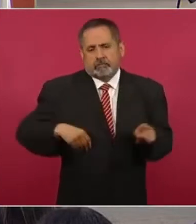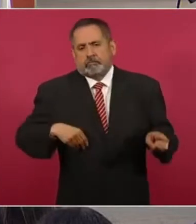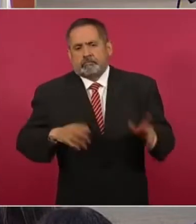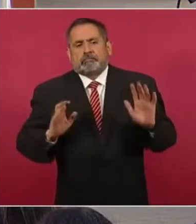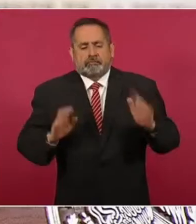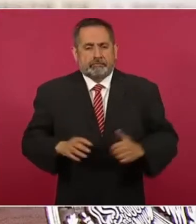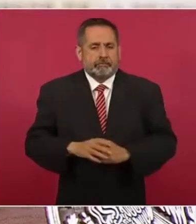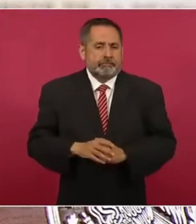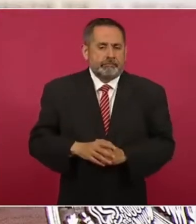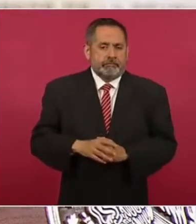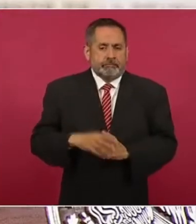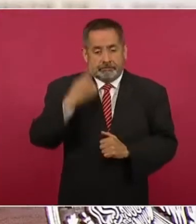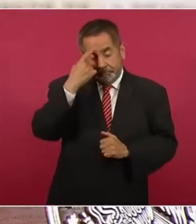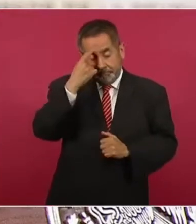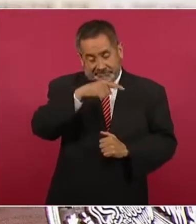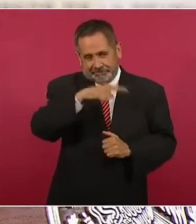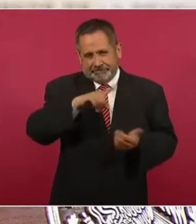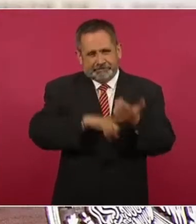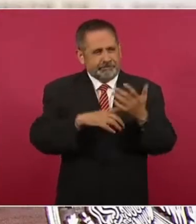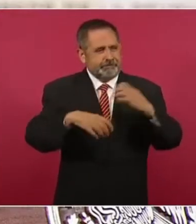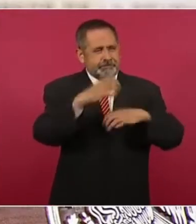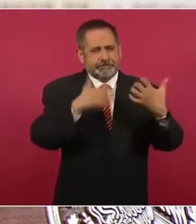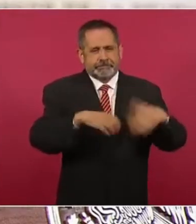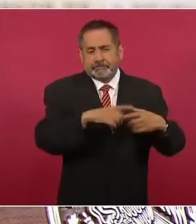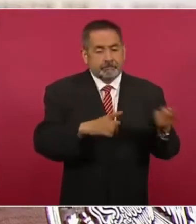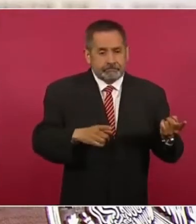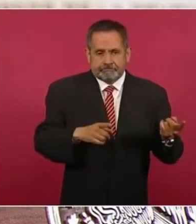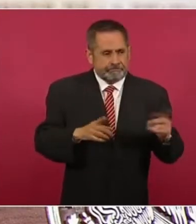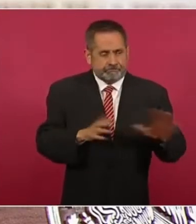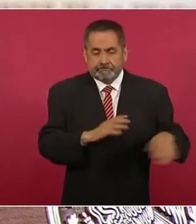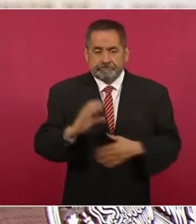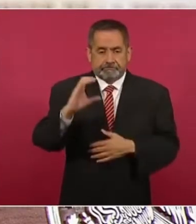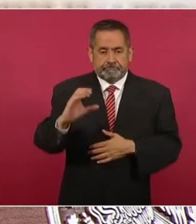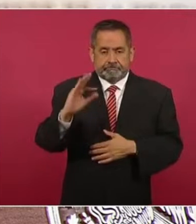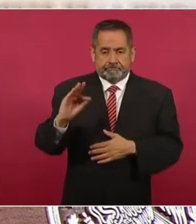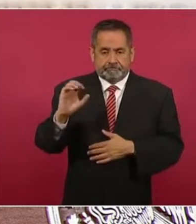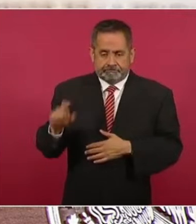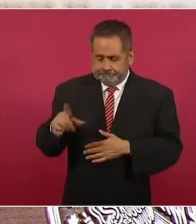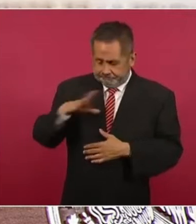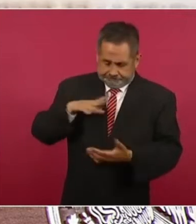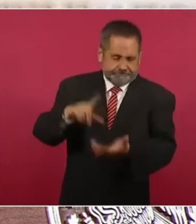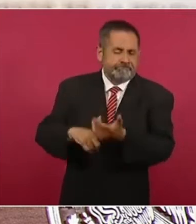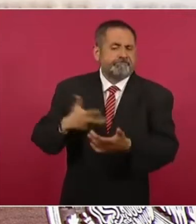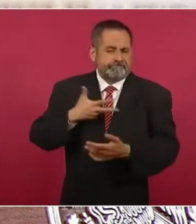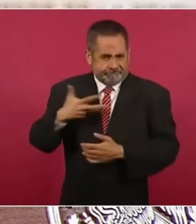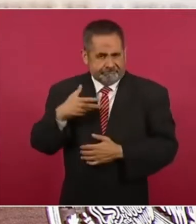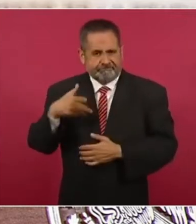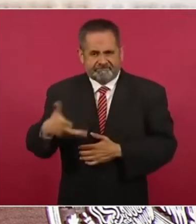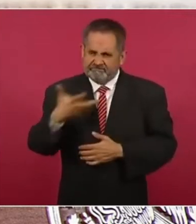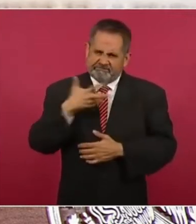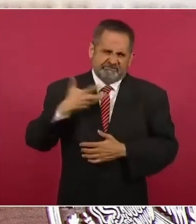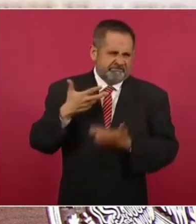a las empresas. Pero la Comisión Federal de Electricidad